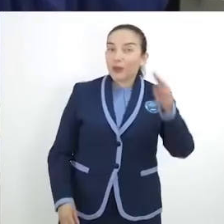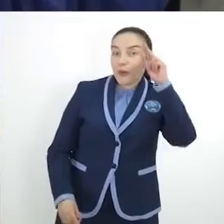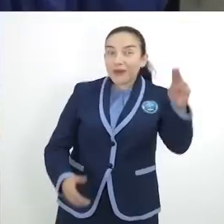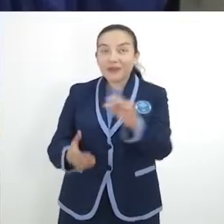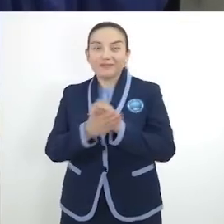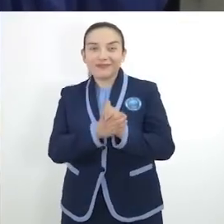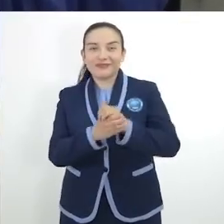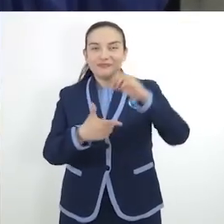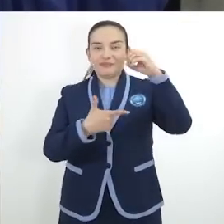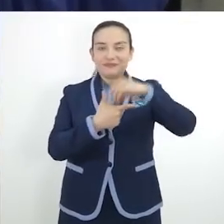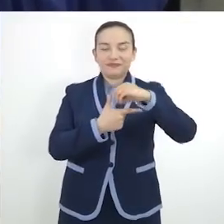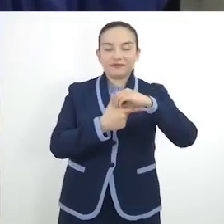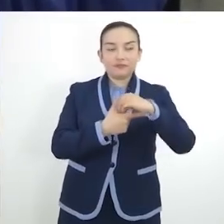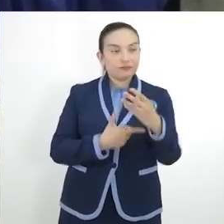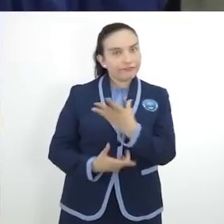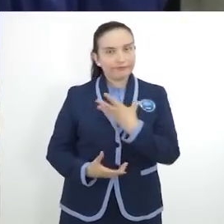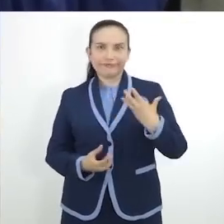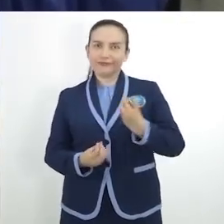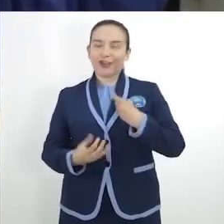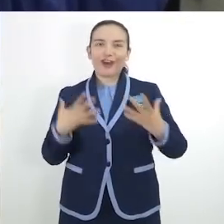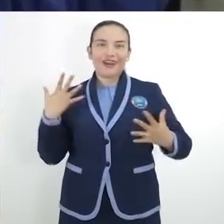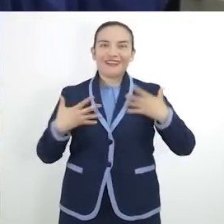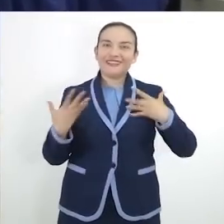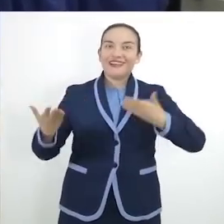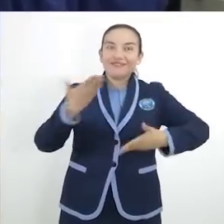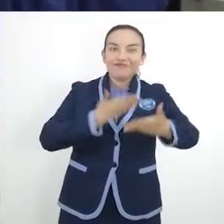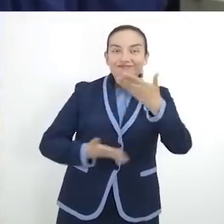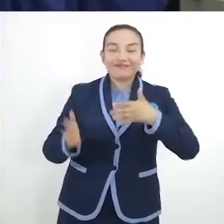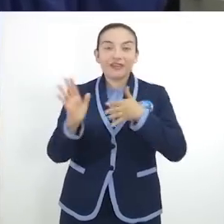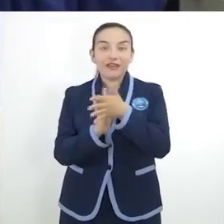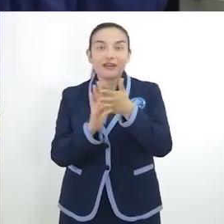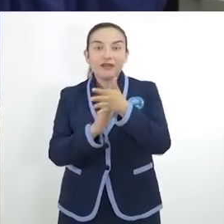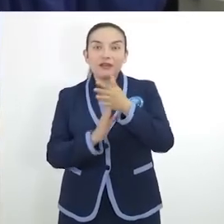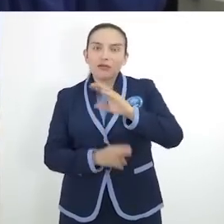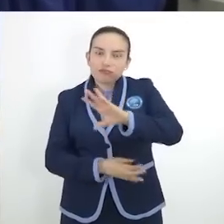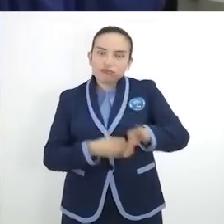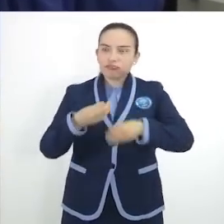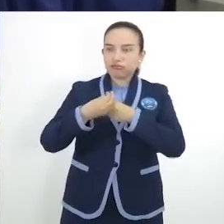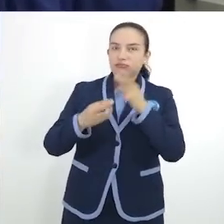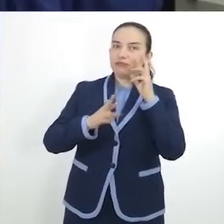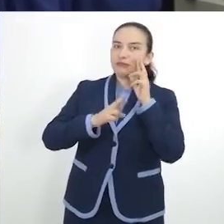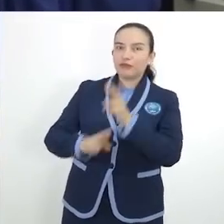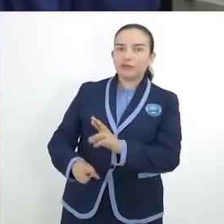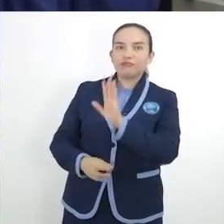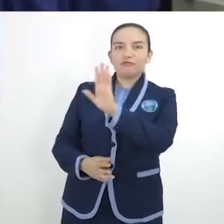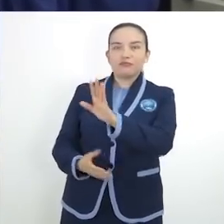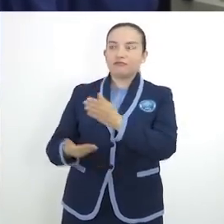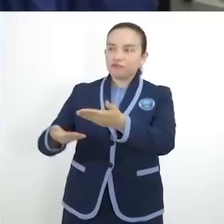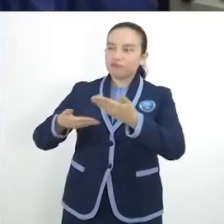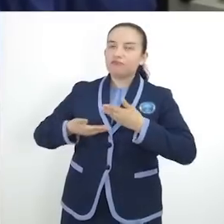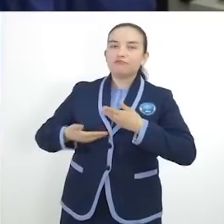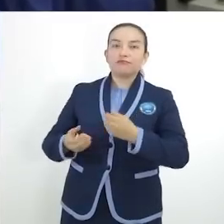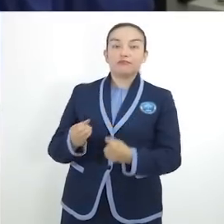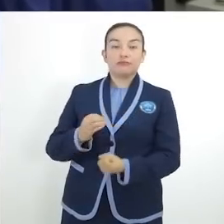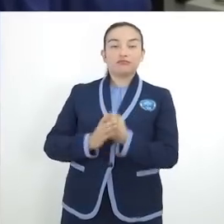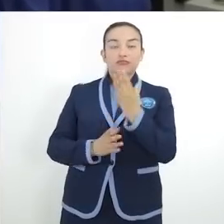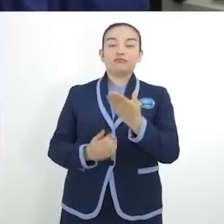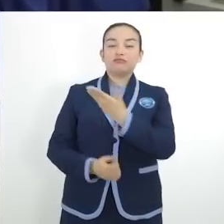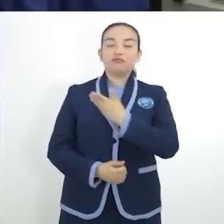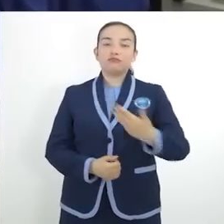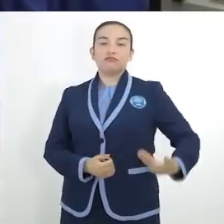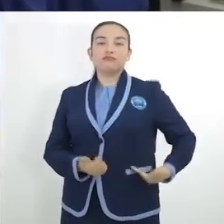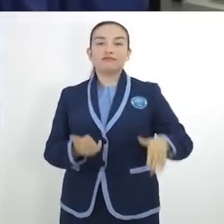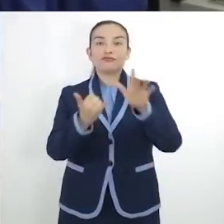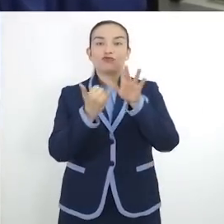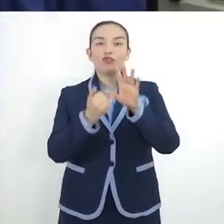Hola amigos de Fundación TV, para nosotros es de mucha alegría compartir con todos ustedes un reconocimiento más que recibe nuestra presidenta y